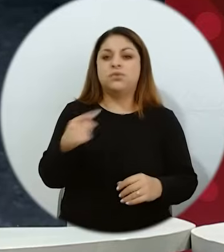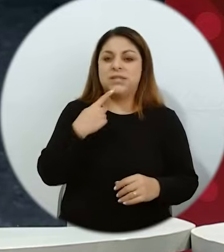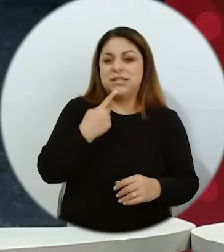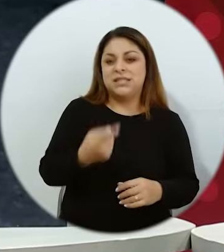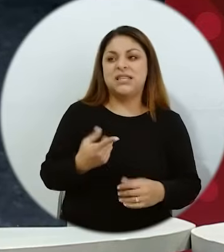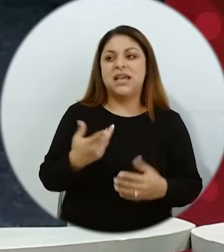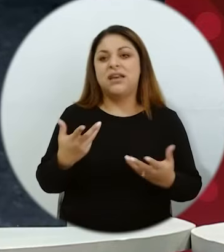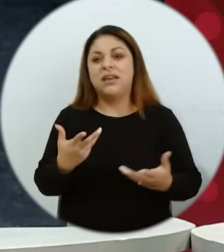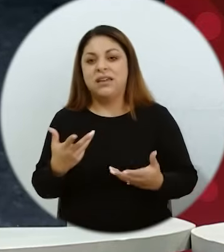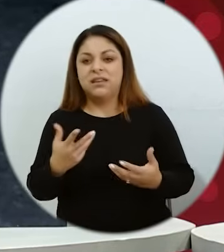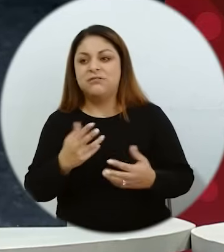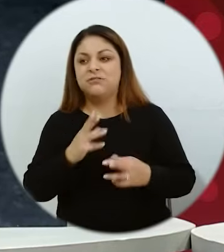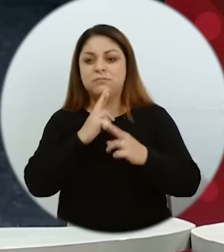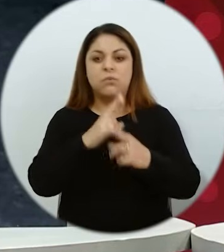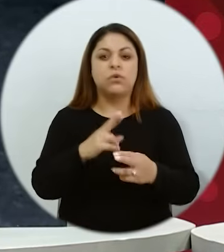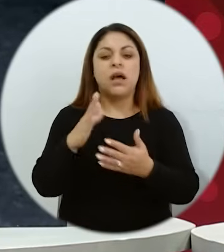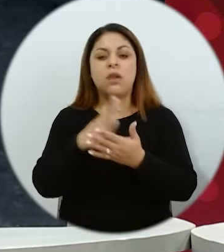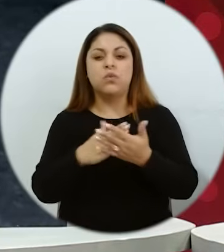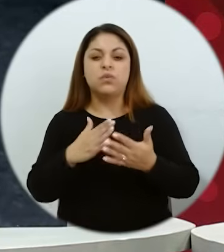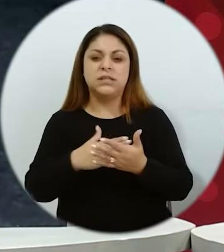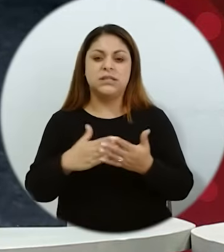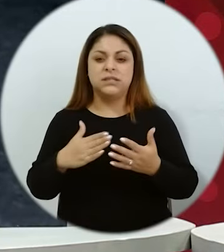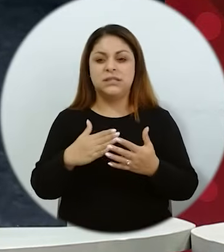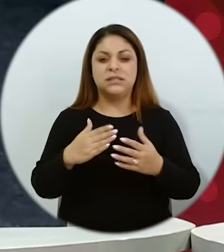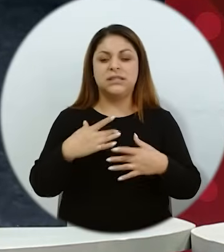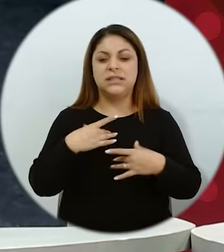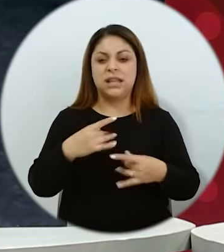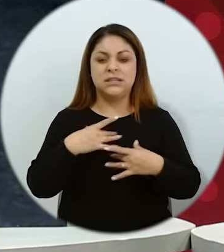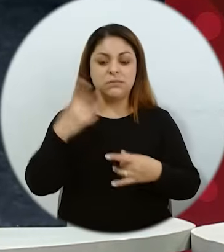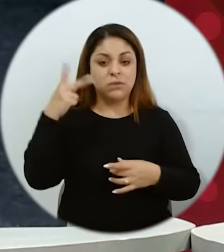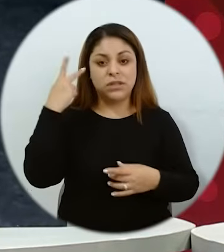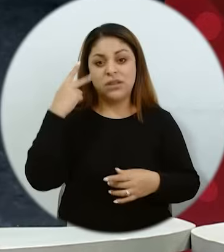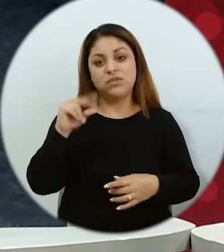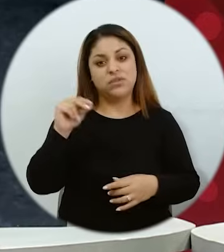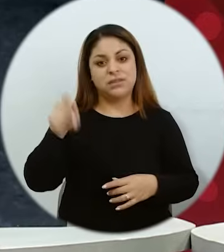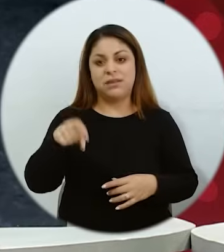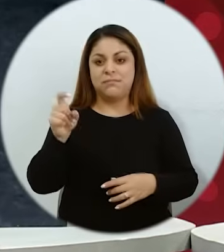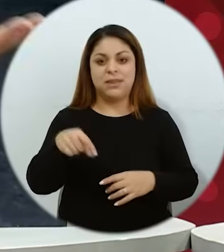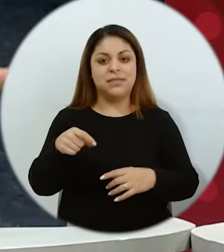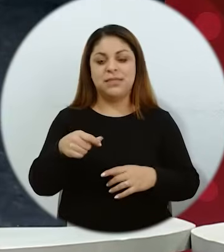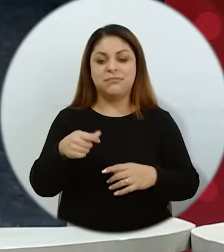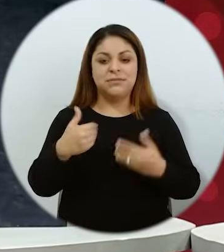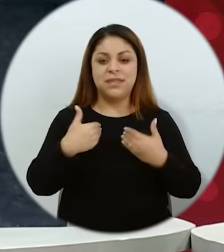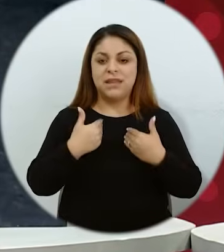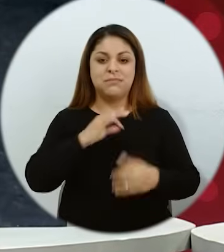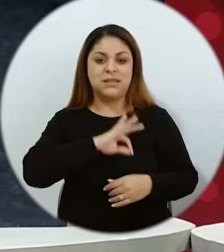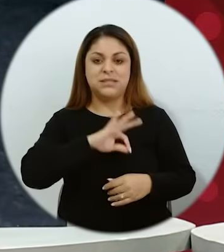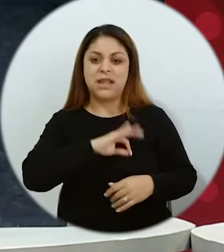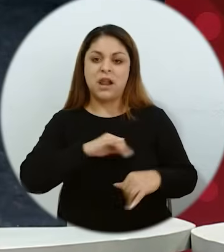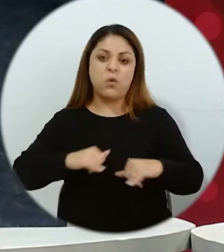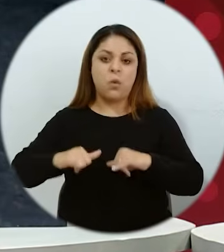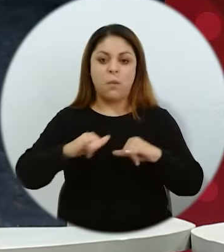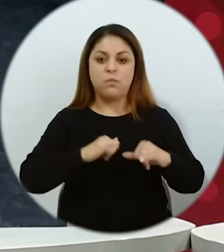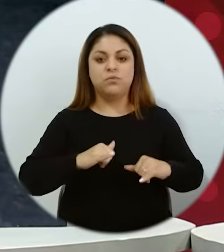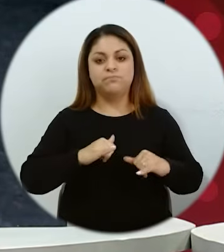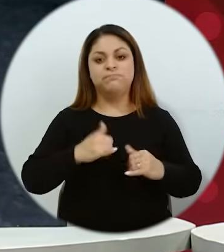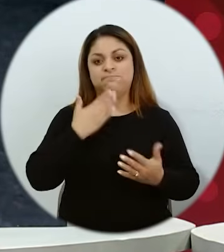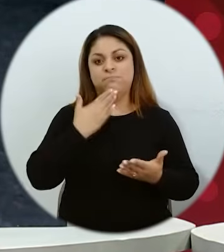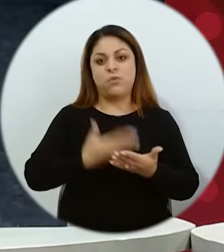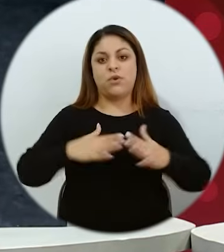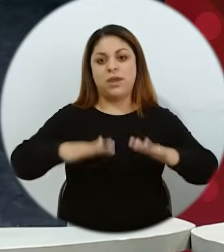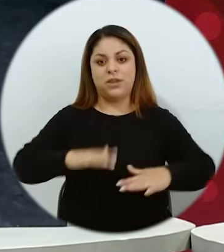y no, como ustedes dicen, que respondan a ciertas tendencias e intereses políticos que no necesariamente persiguen el bienestar común que nos